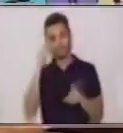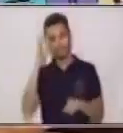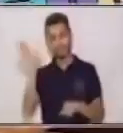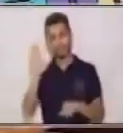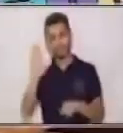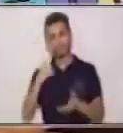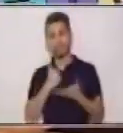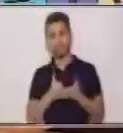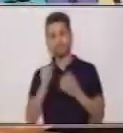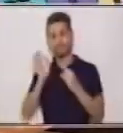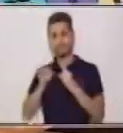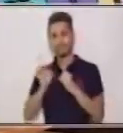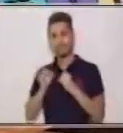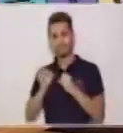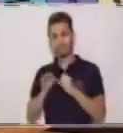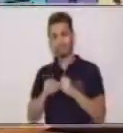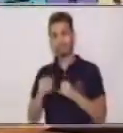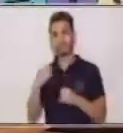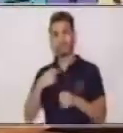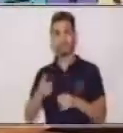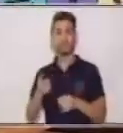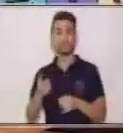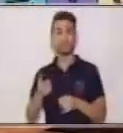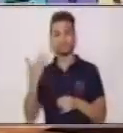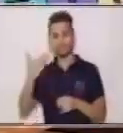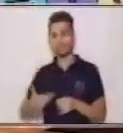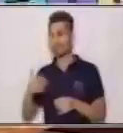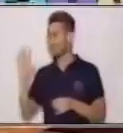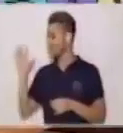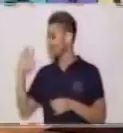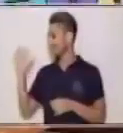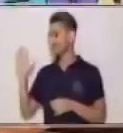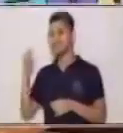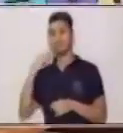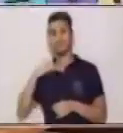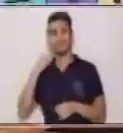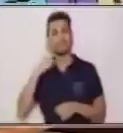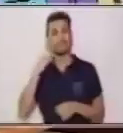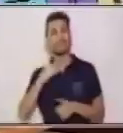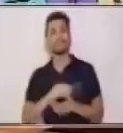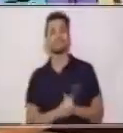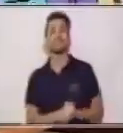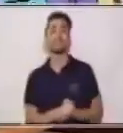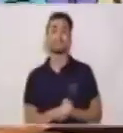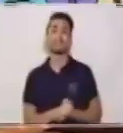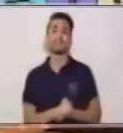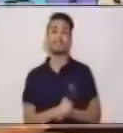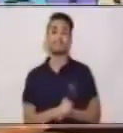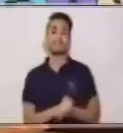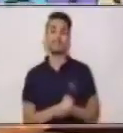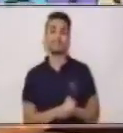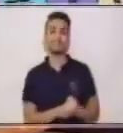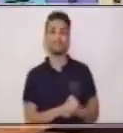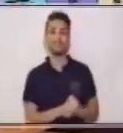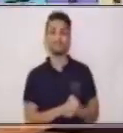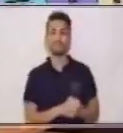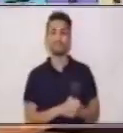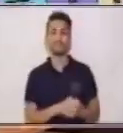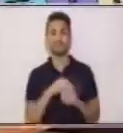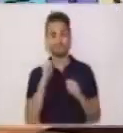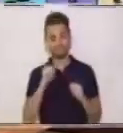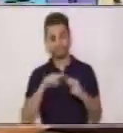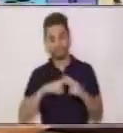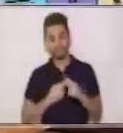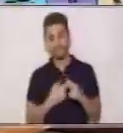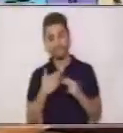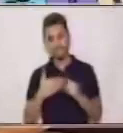nuestro intérprete de lengua de señas, él es Mauricio. Hola, Mauricio. Muy bien, entonces vamos a iniciar